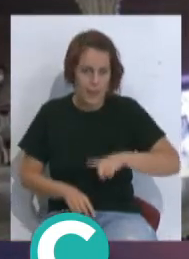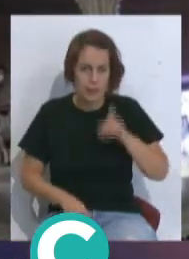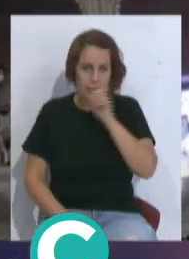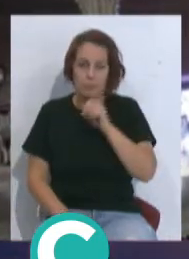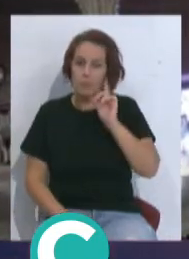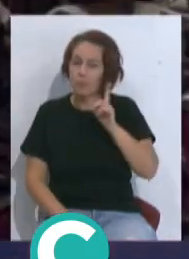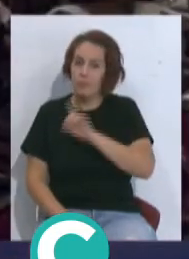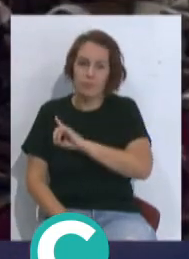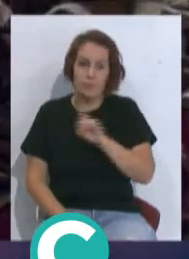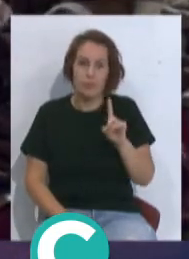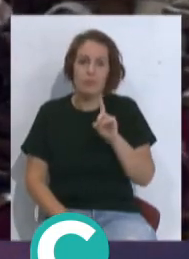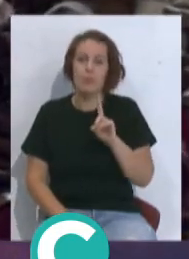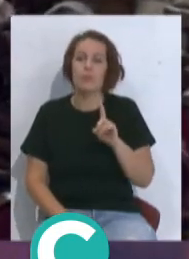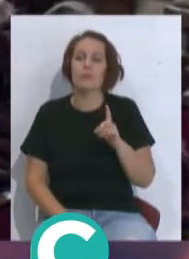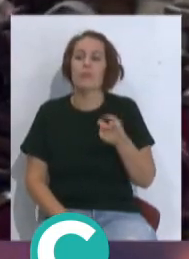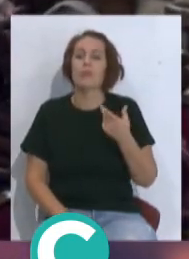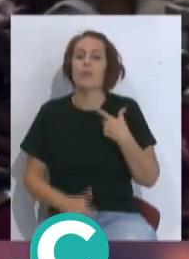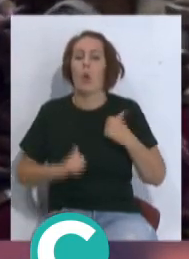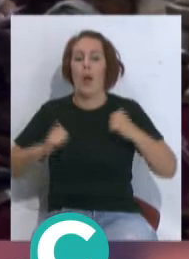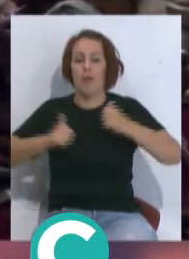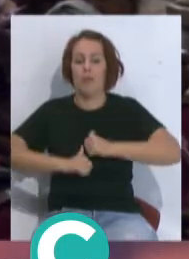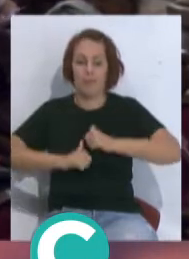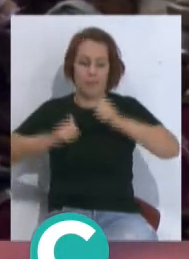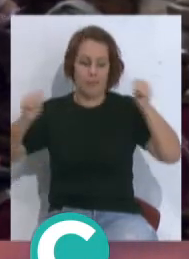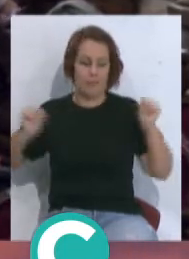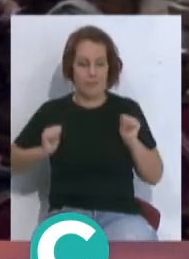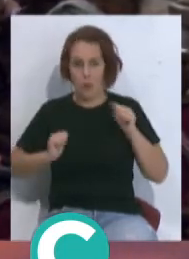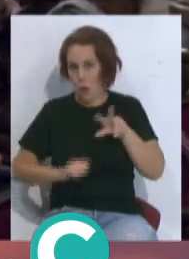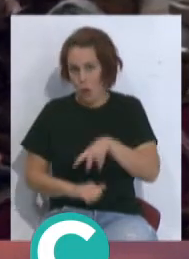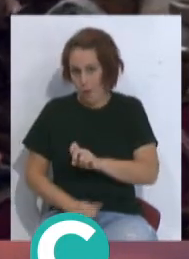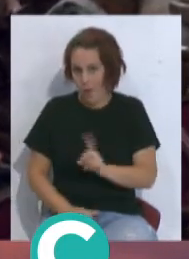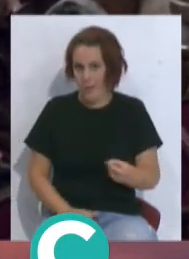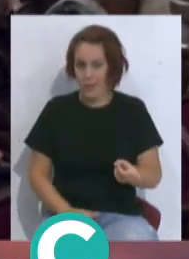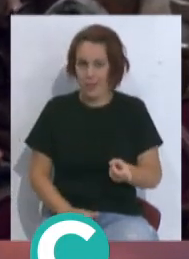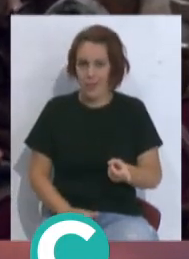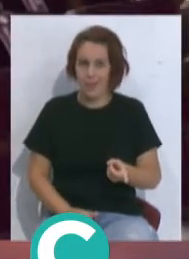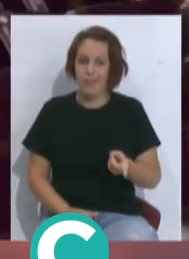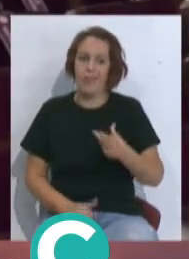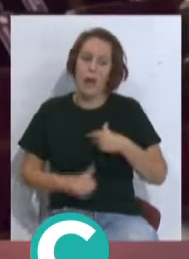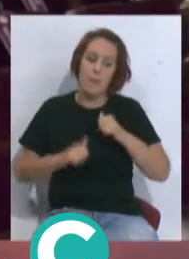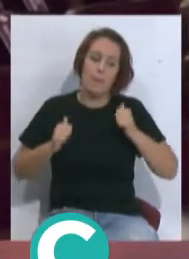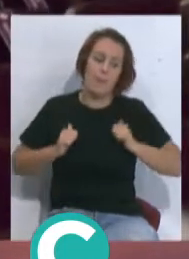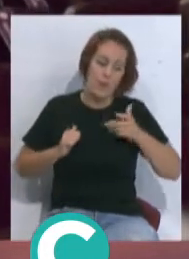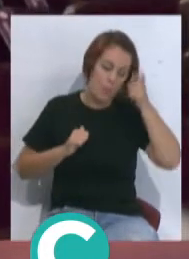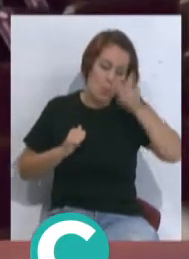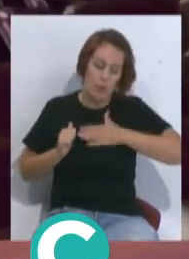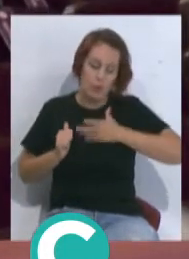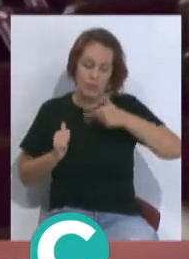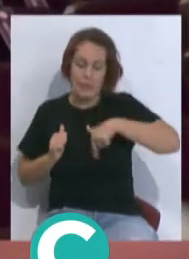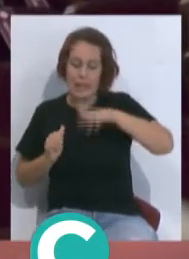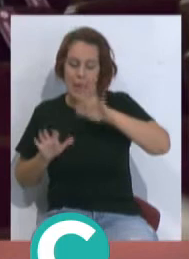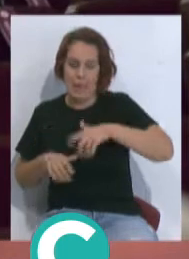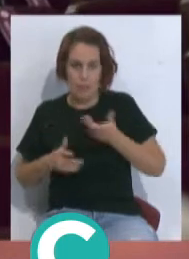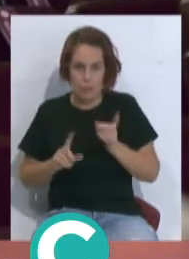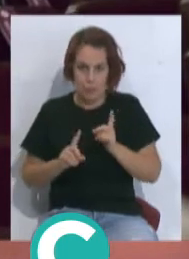no es que no creo yo que... Hay ligerísimas excepciones, recuerdo una chaqueta reversible, ¿no? Está para mi pueblo, está para acá. Que yo recuerdo los molto contenti,